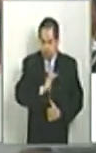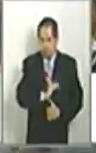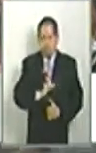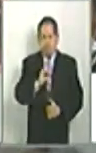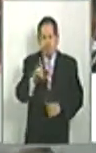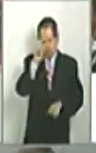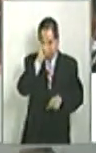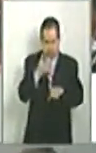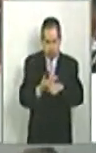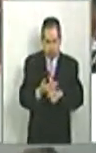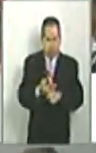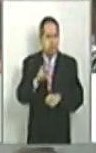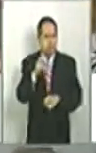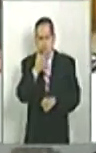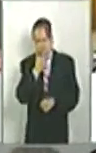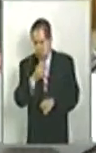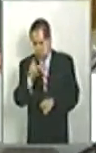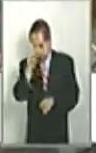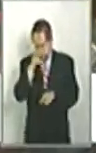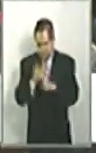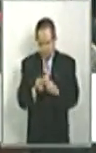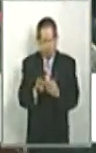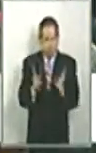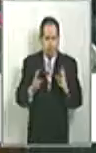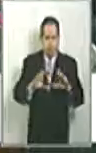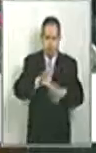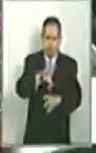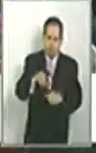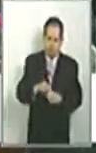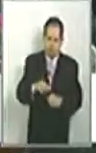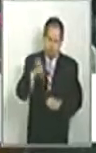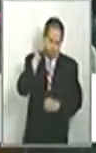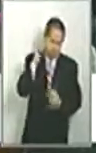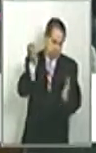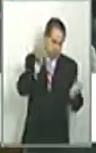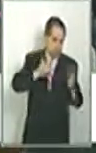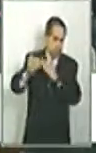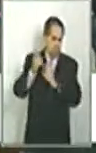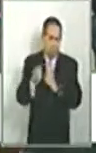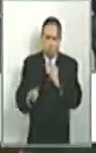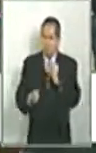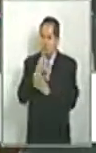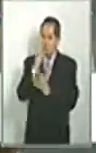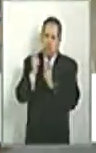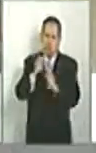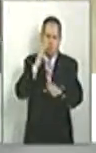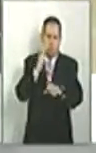consejera, señores consejeros. Mucho éxito en su nueva tarea.